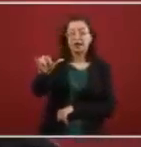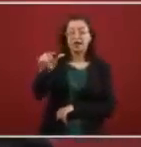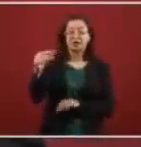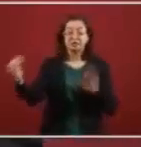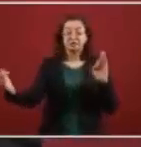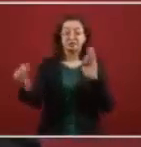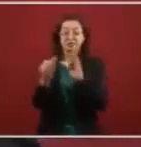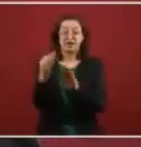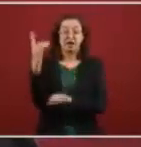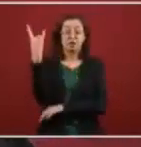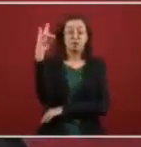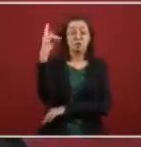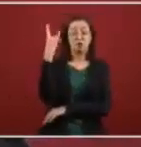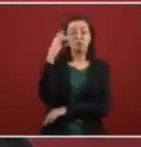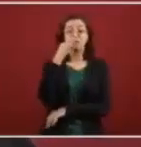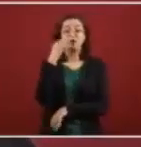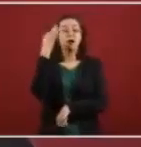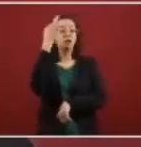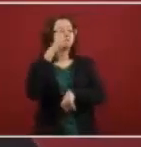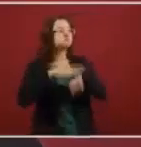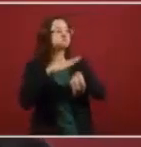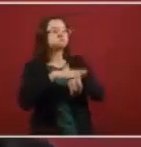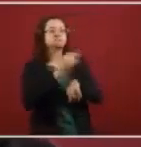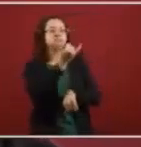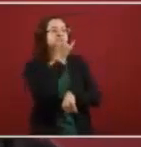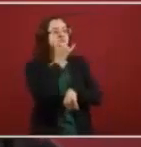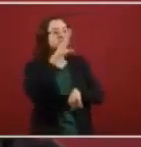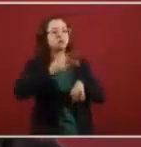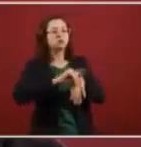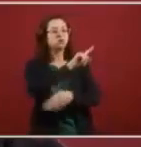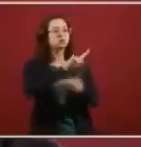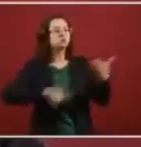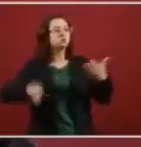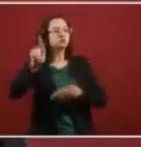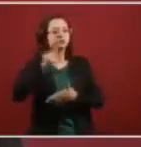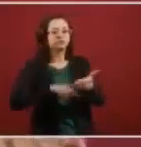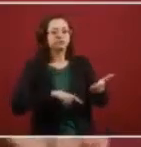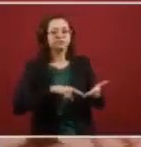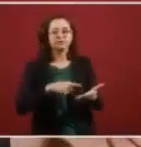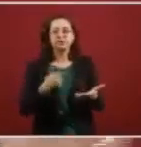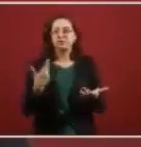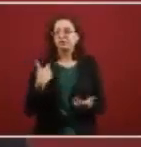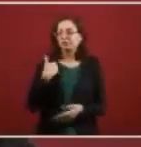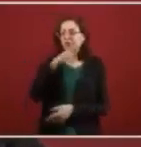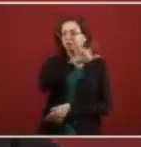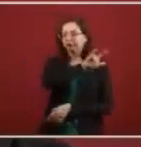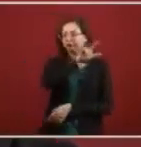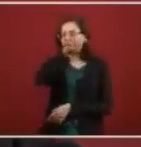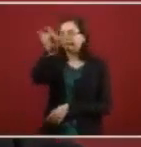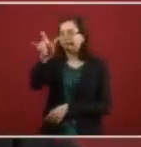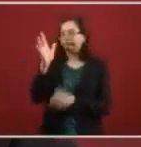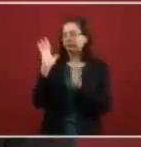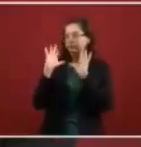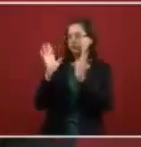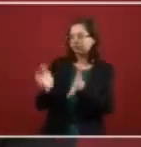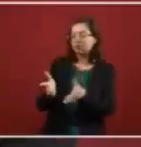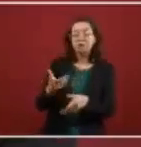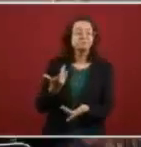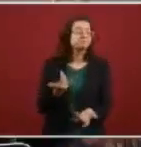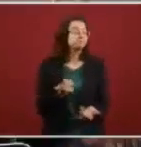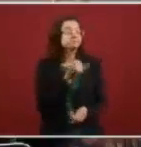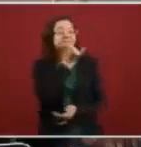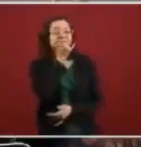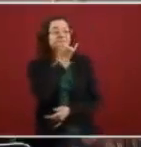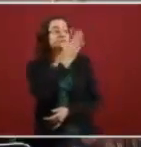les dijeron que no que ese permiso ya no era el balís hoy ya estoy aquí en vuelo sí pero no lo